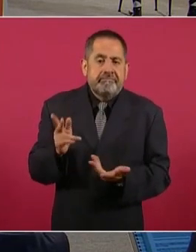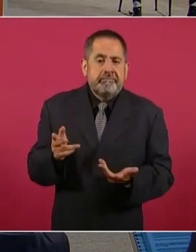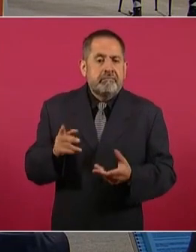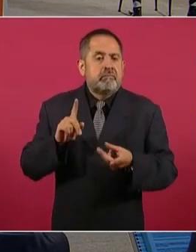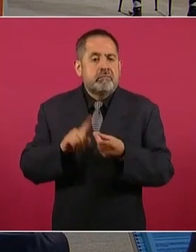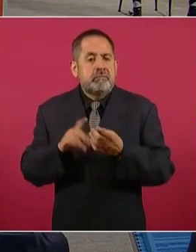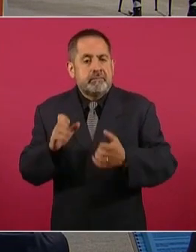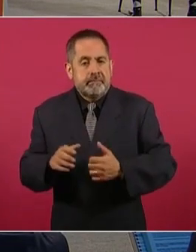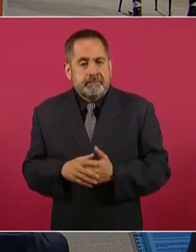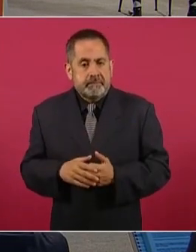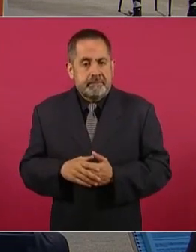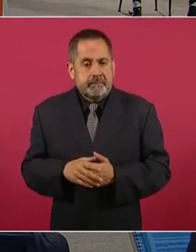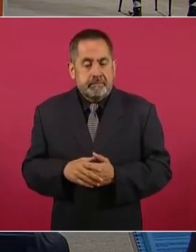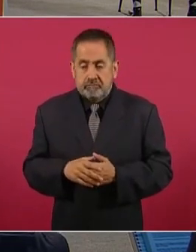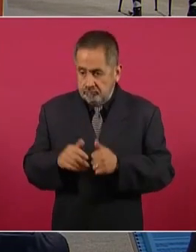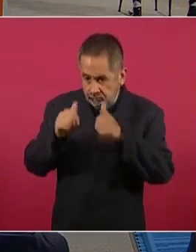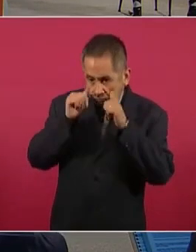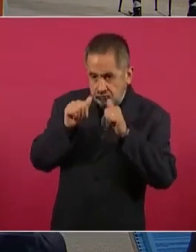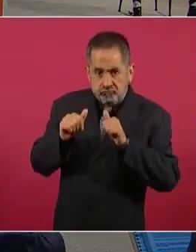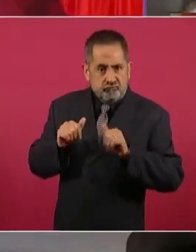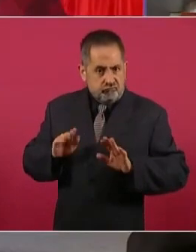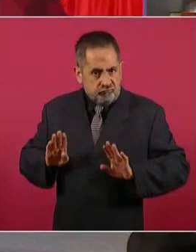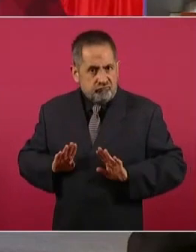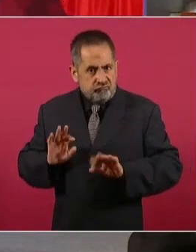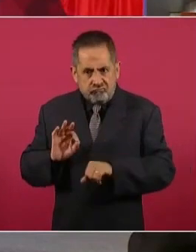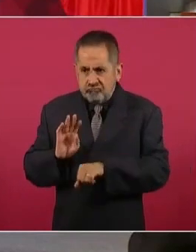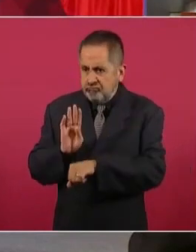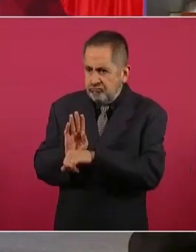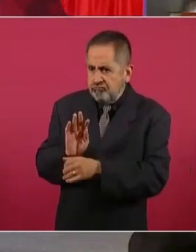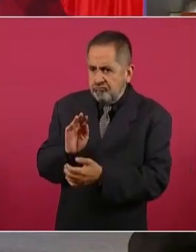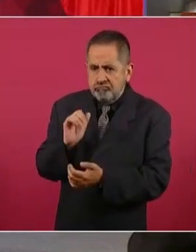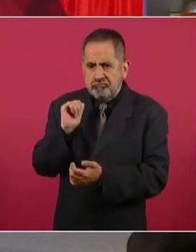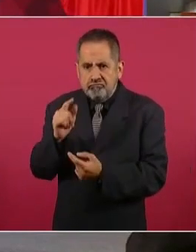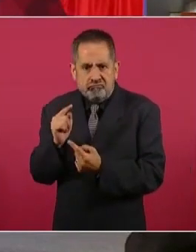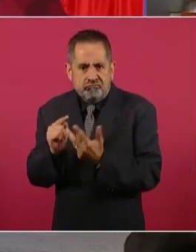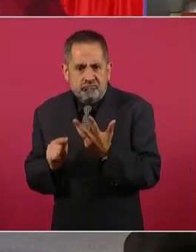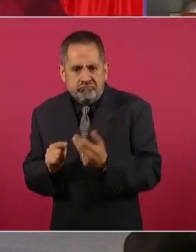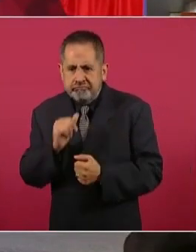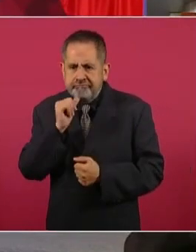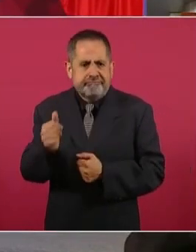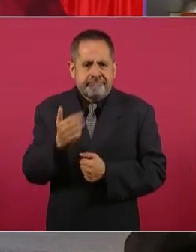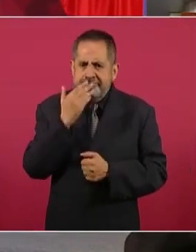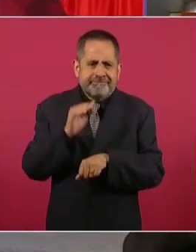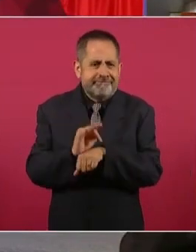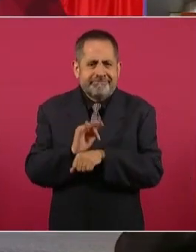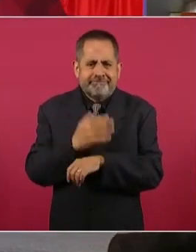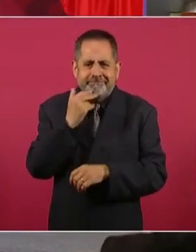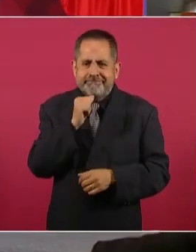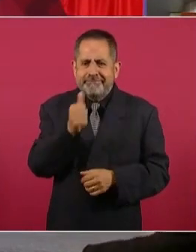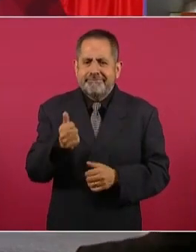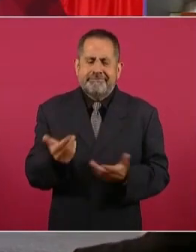Son marginados de los beneficios del desarrollo.